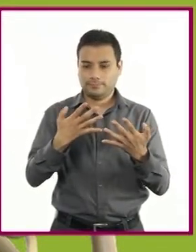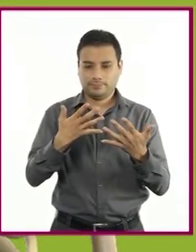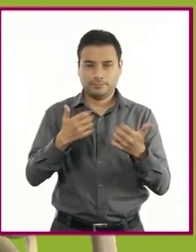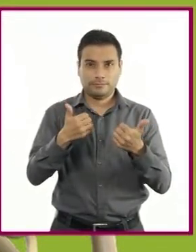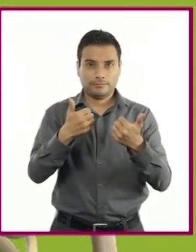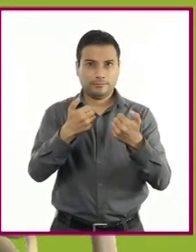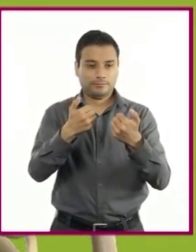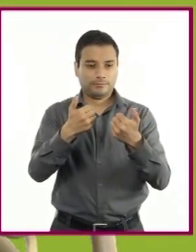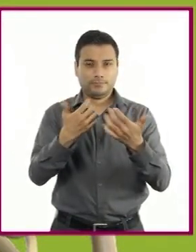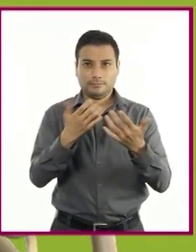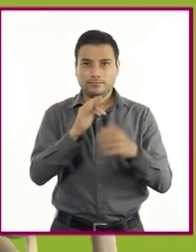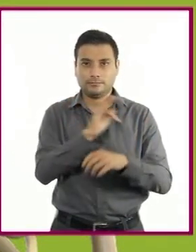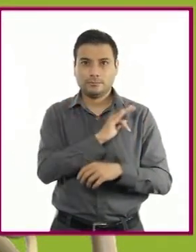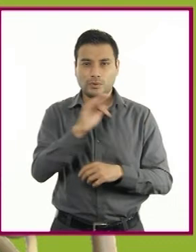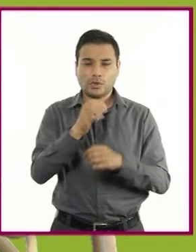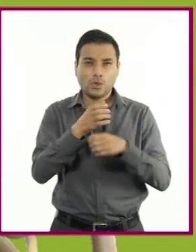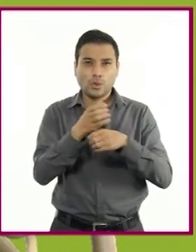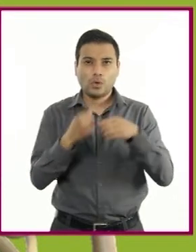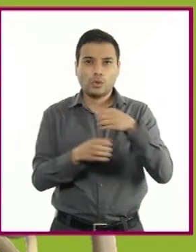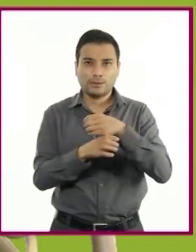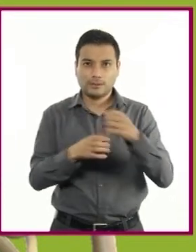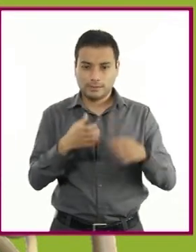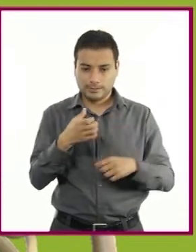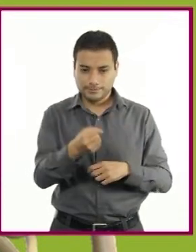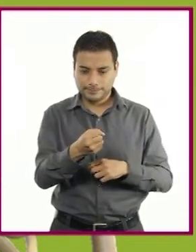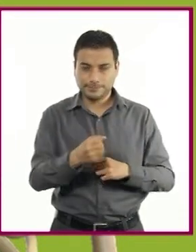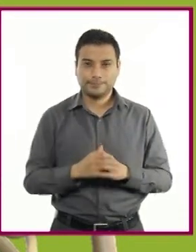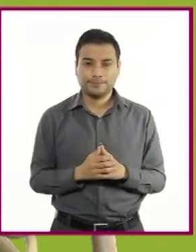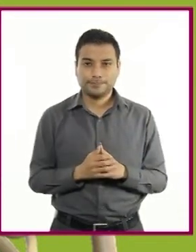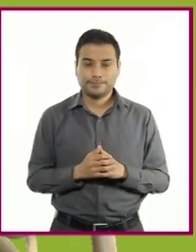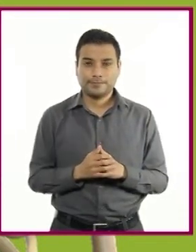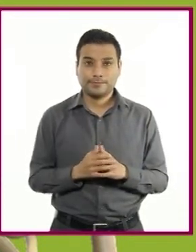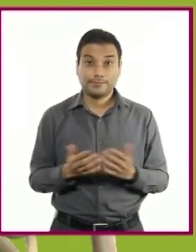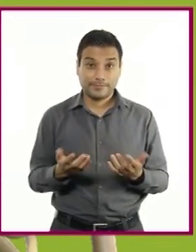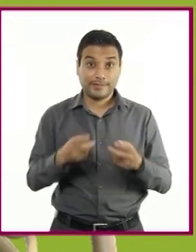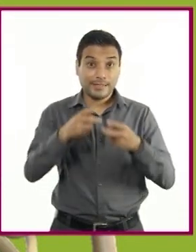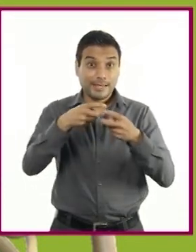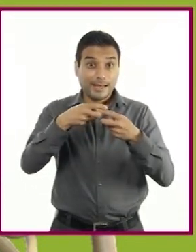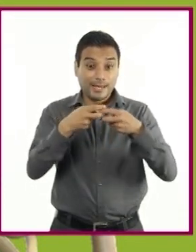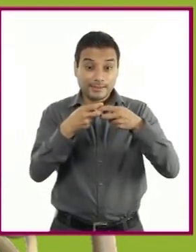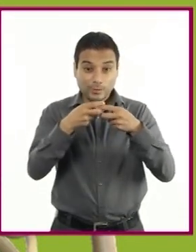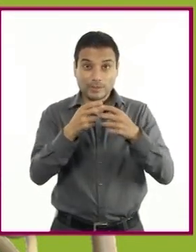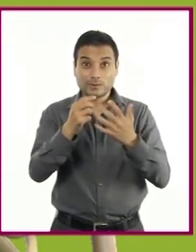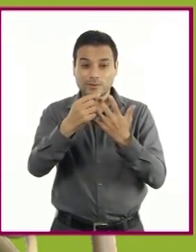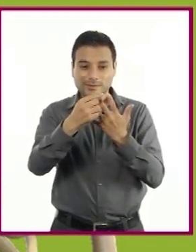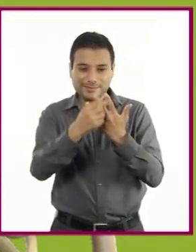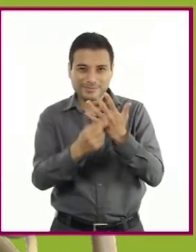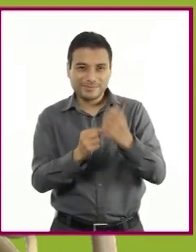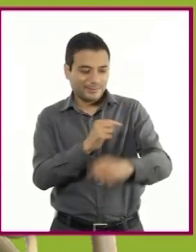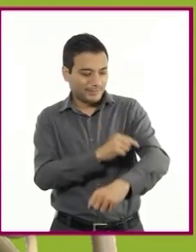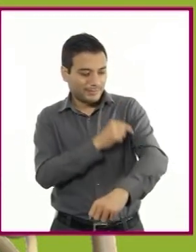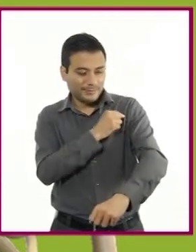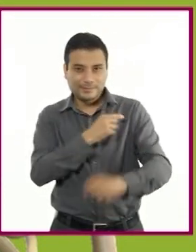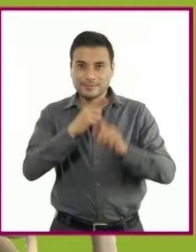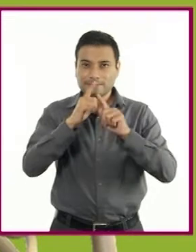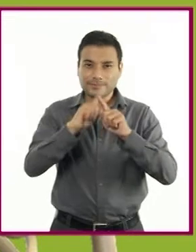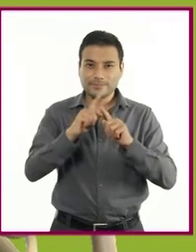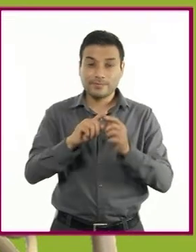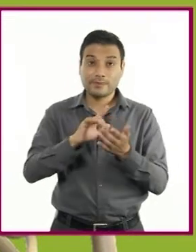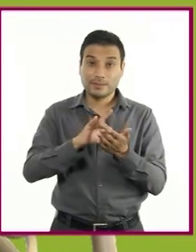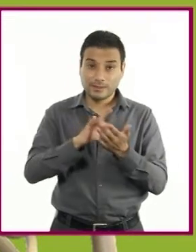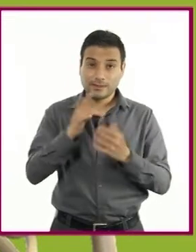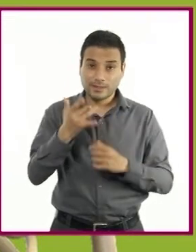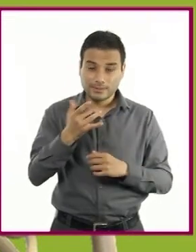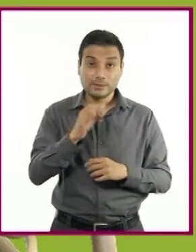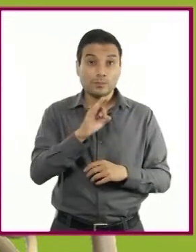mano para sujetar objetos. Gracias a las articulaciones se facilita el movimiento y